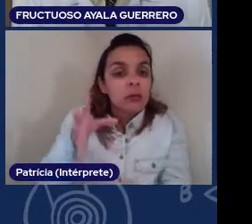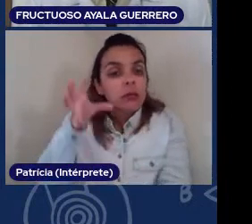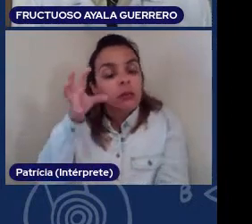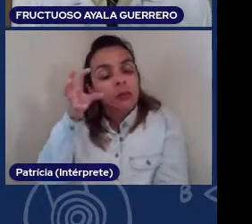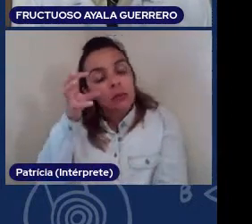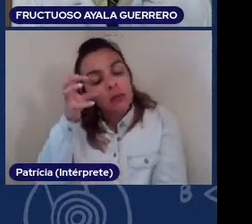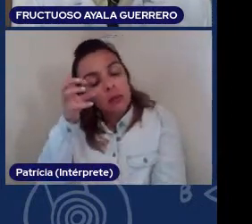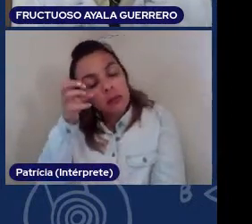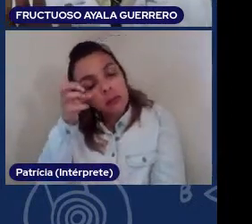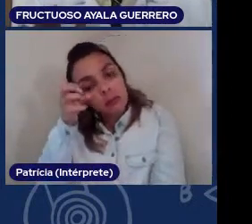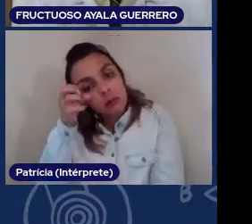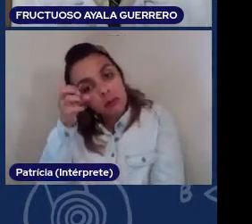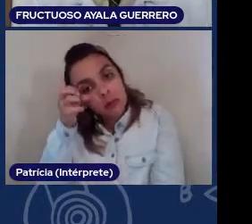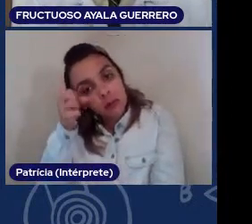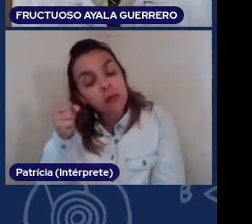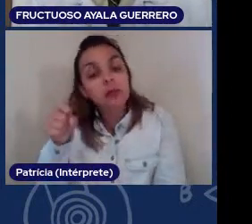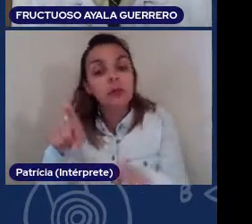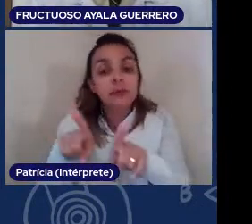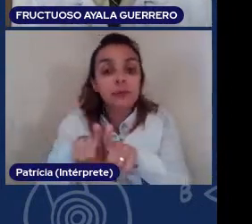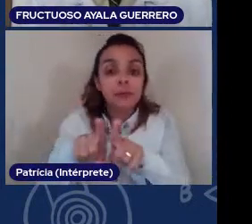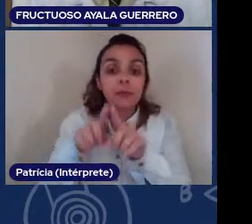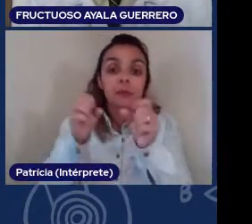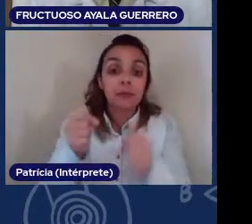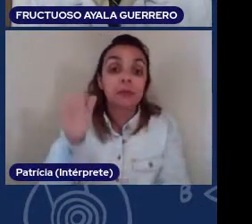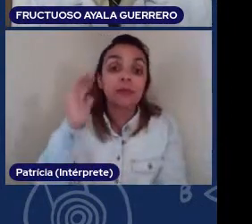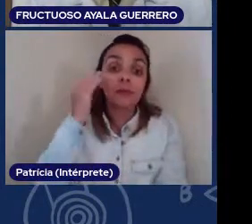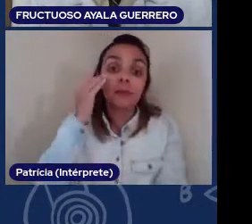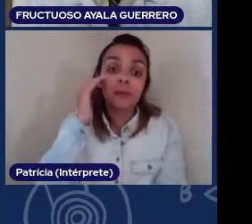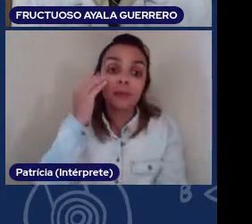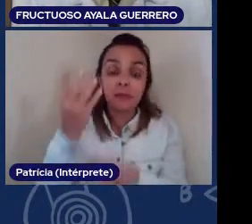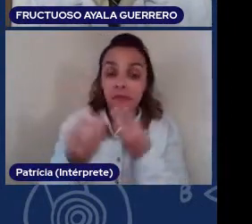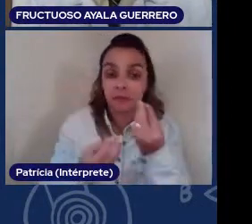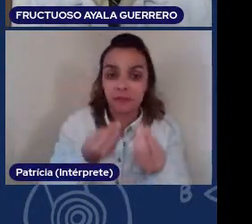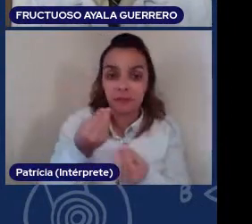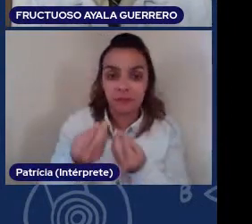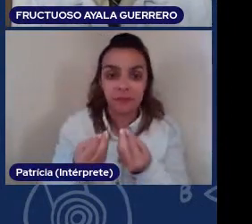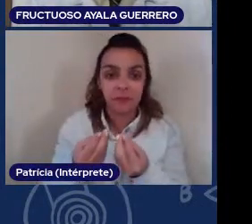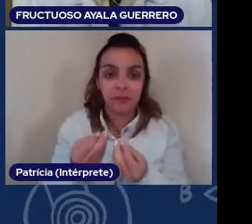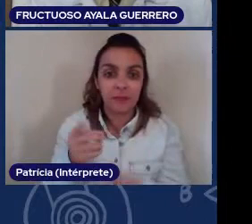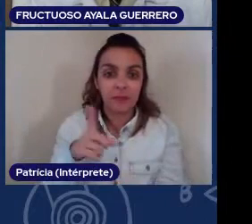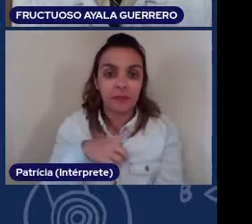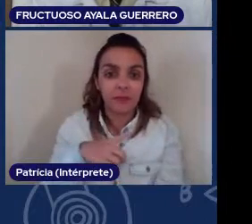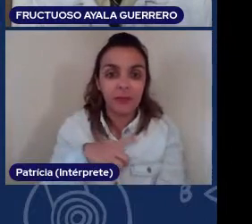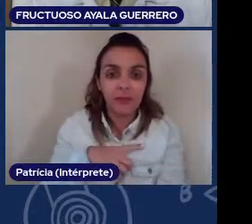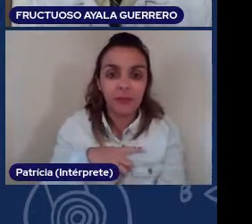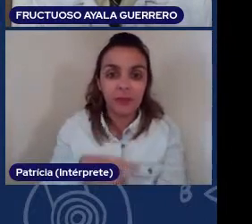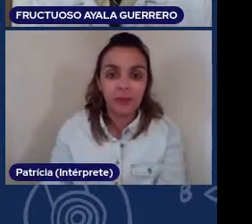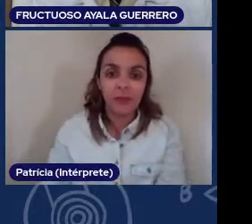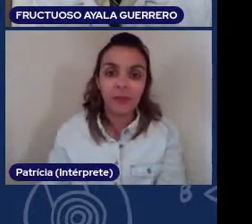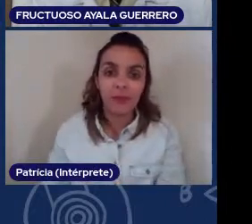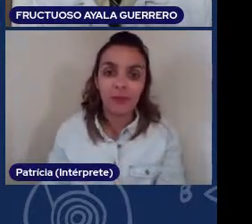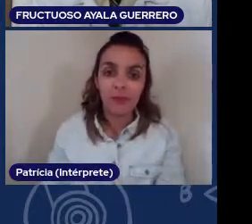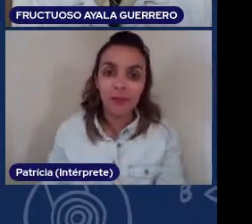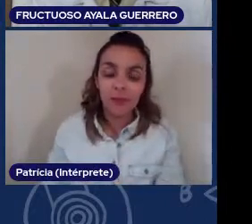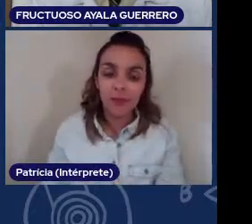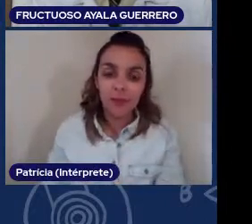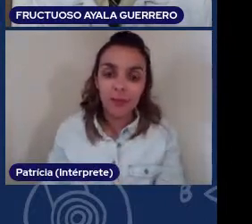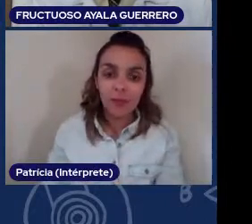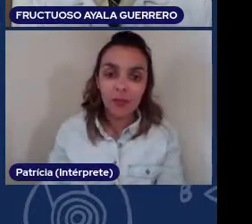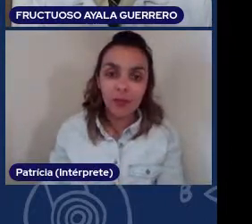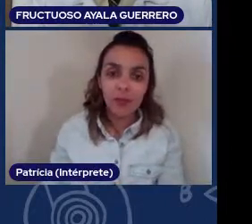que en B podemos a grosso modo entender. Existe a nivel del área preóptica